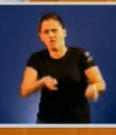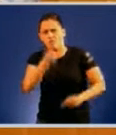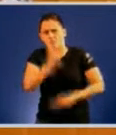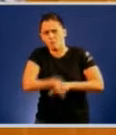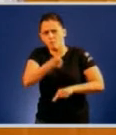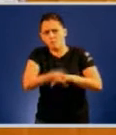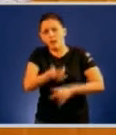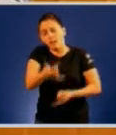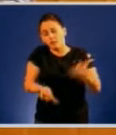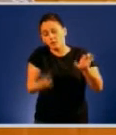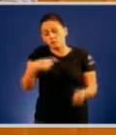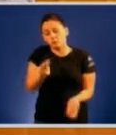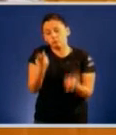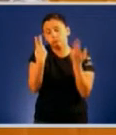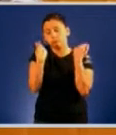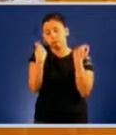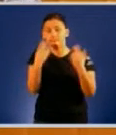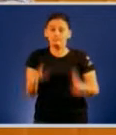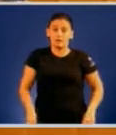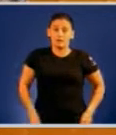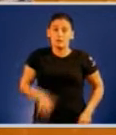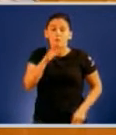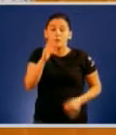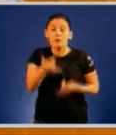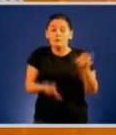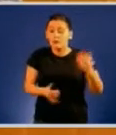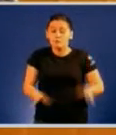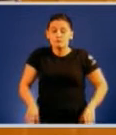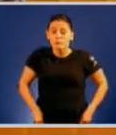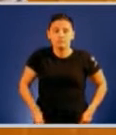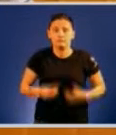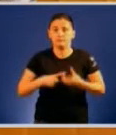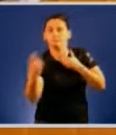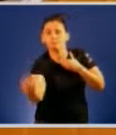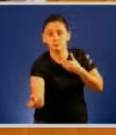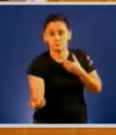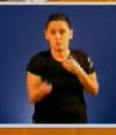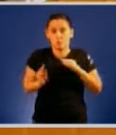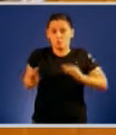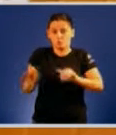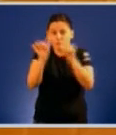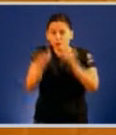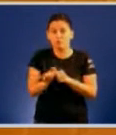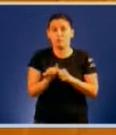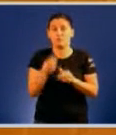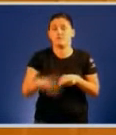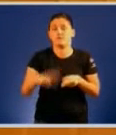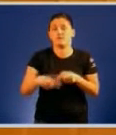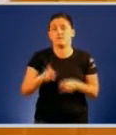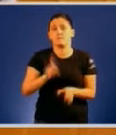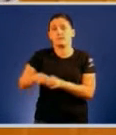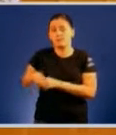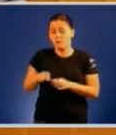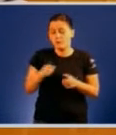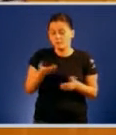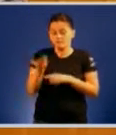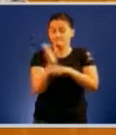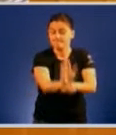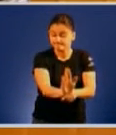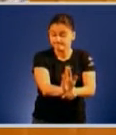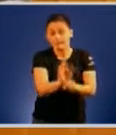claro, aceptamos, porque senón quedamos fora de xogo. É esa a súa política de participación. Aquí tedes, senón